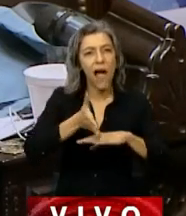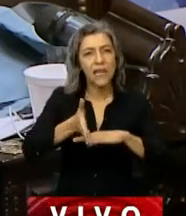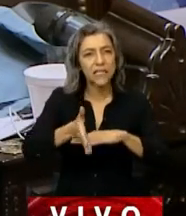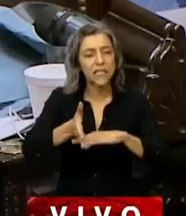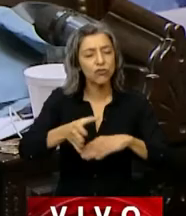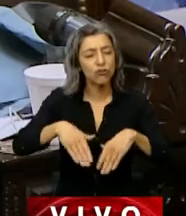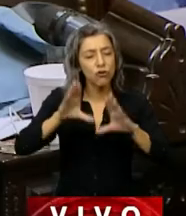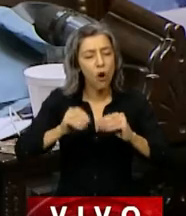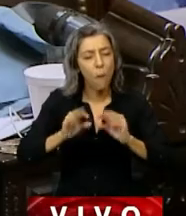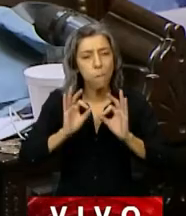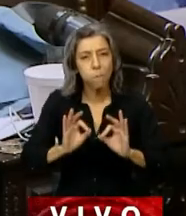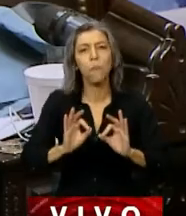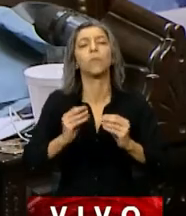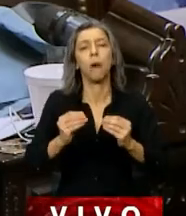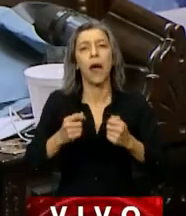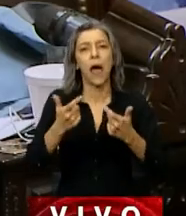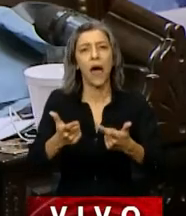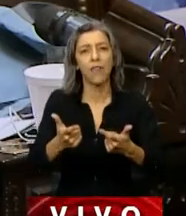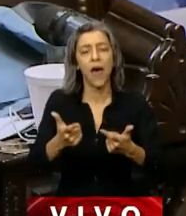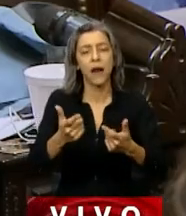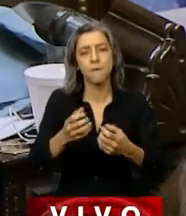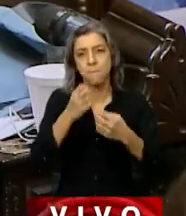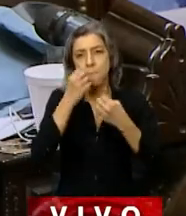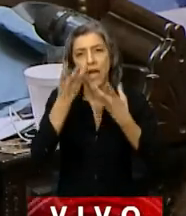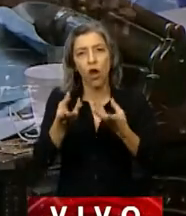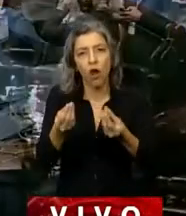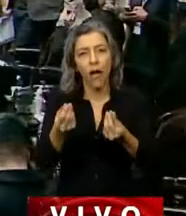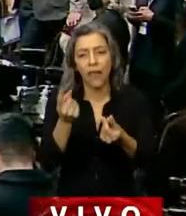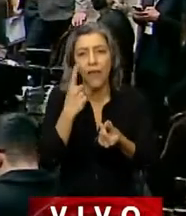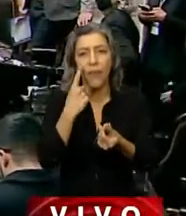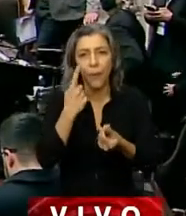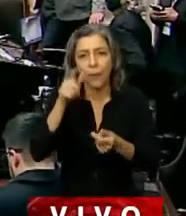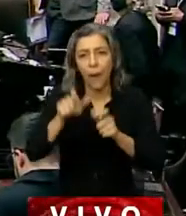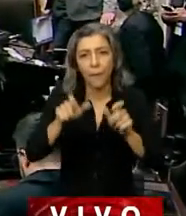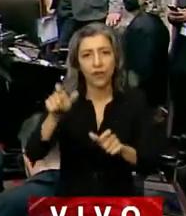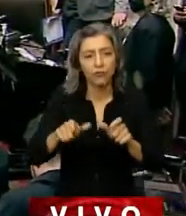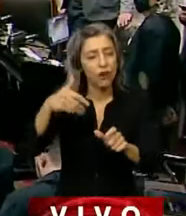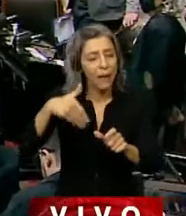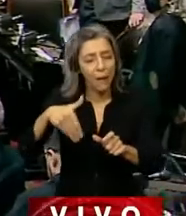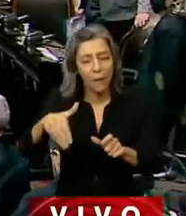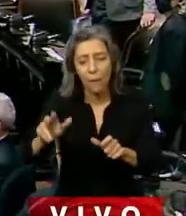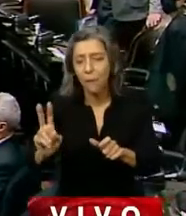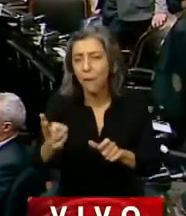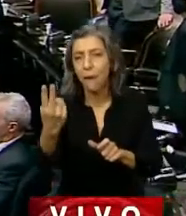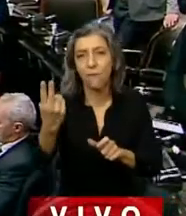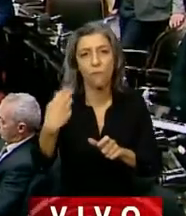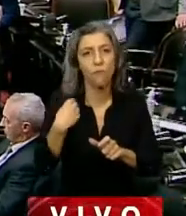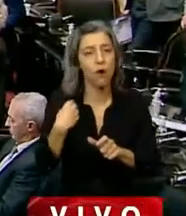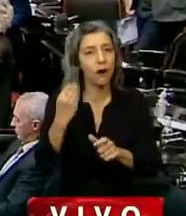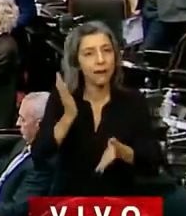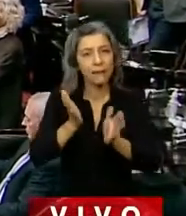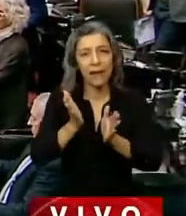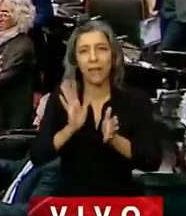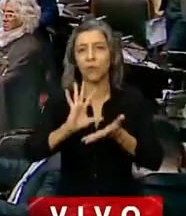dolor y acompañar en el buen morir a lo largo de todo el ciclo vital y en todos los